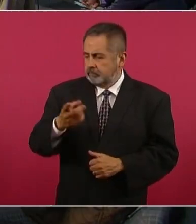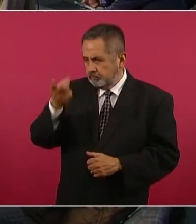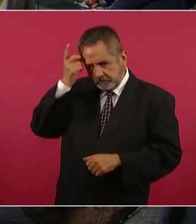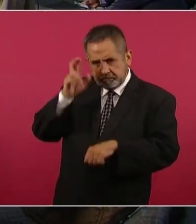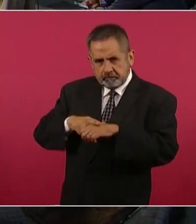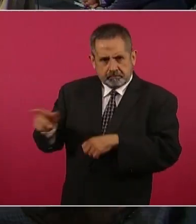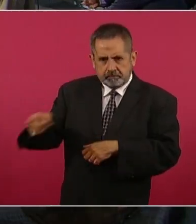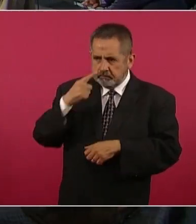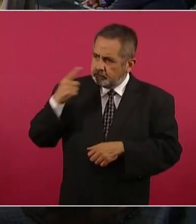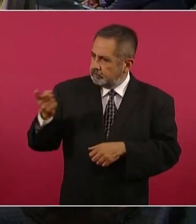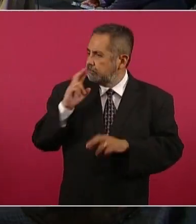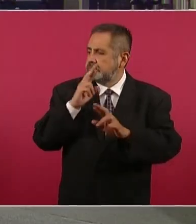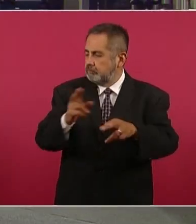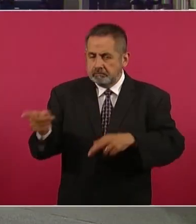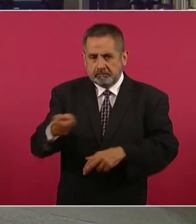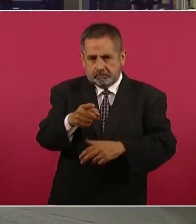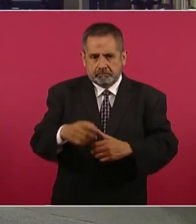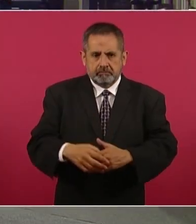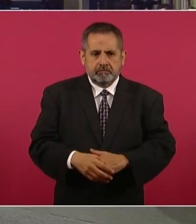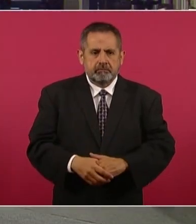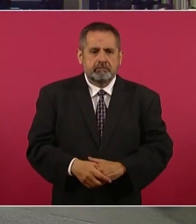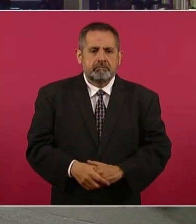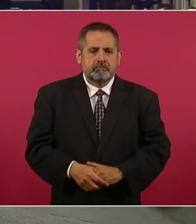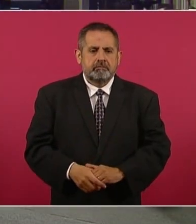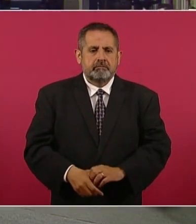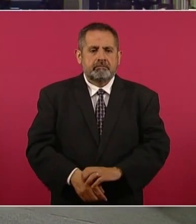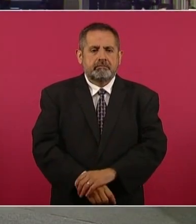director. A ver. Sí.